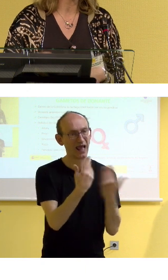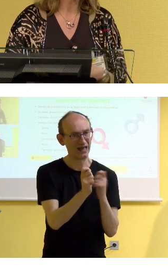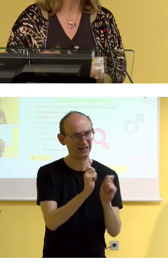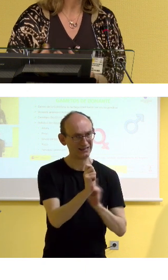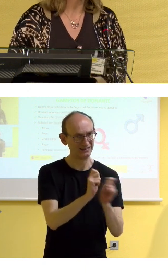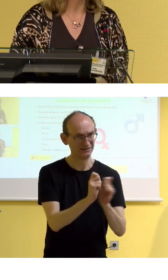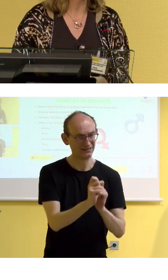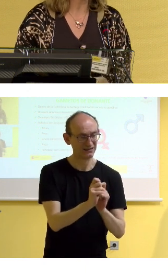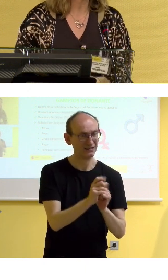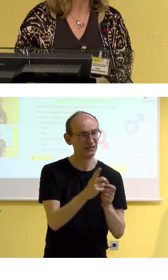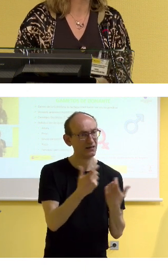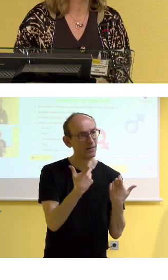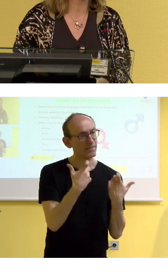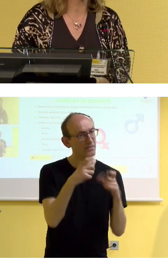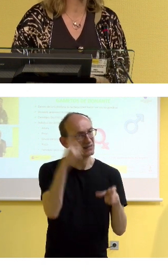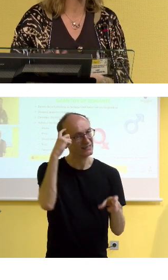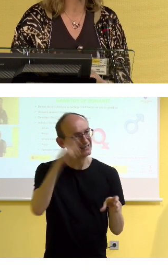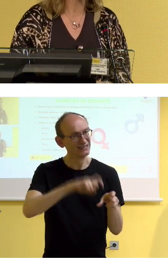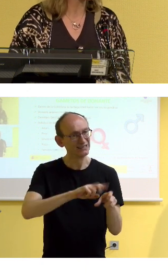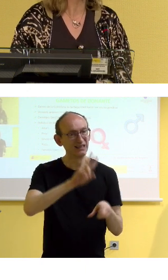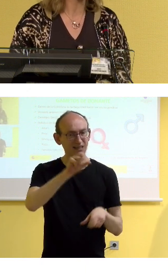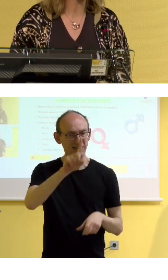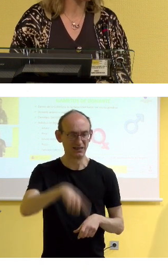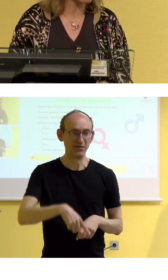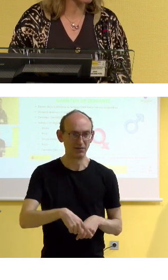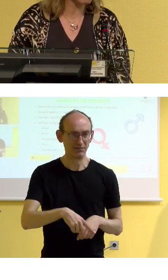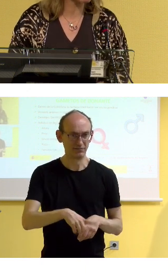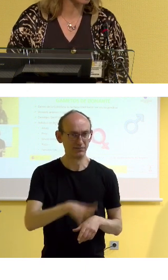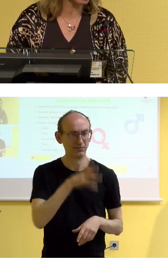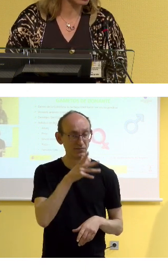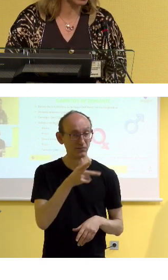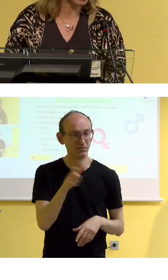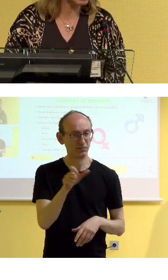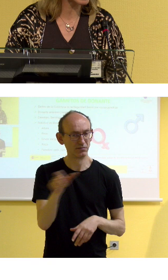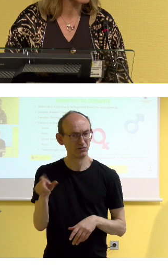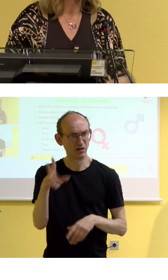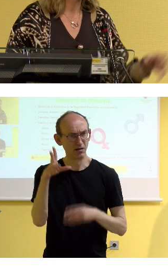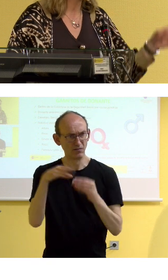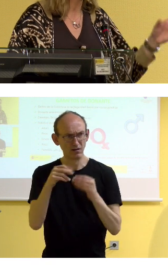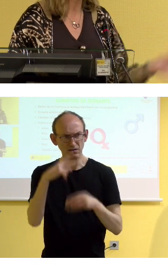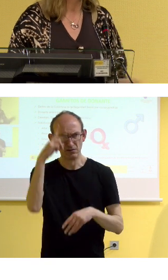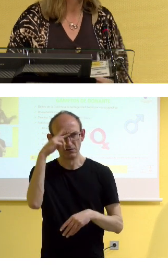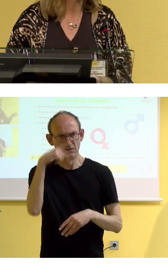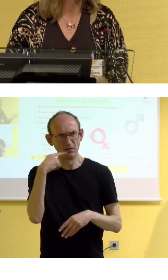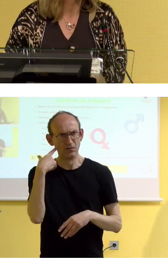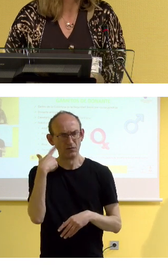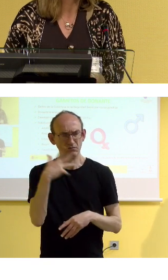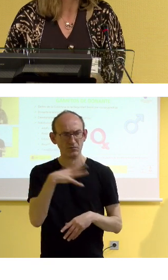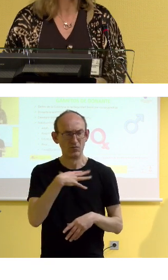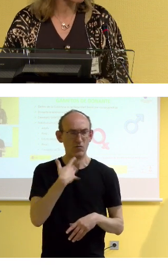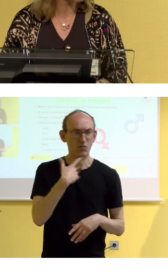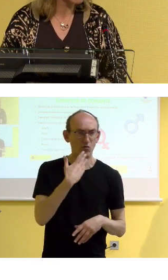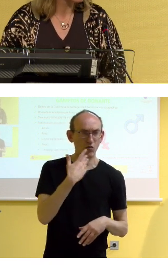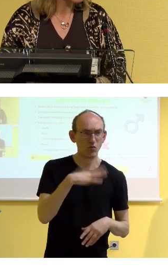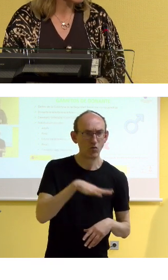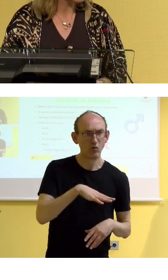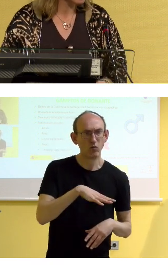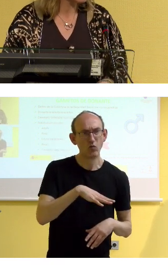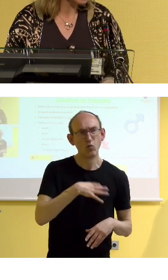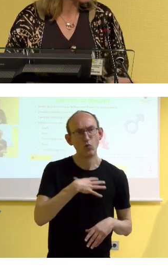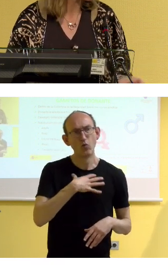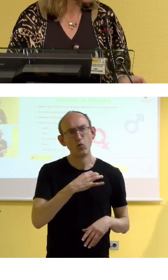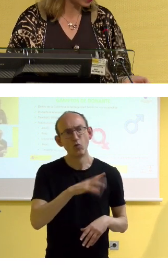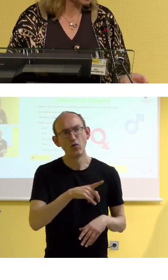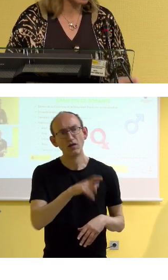parte psiquiátrica, porque es verdad que es otra de las cosas que preocupan mucho a las pacientes, ese riesgo de que a lo mejor hereden algo que